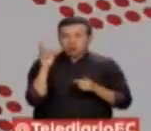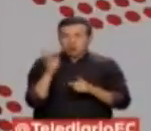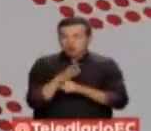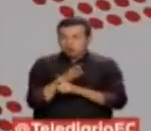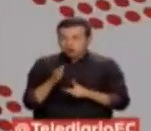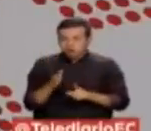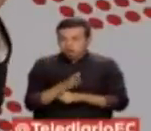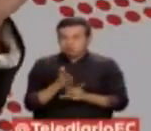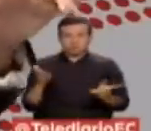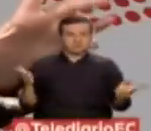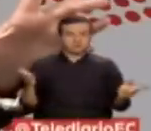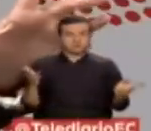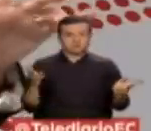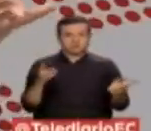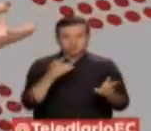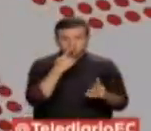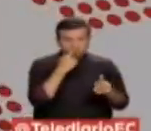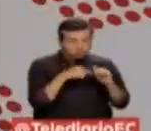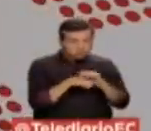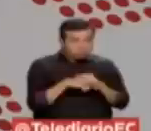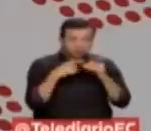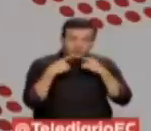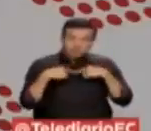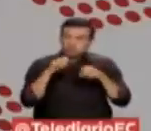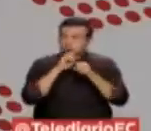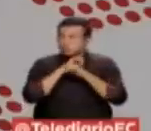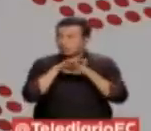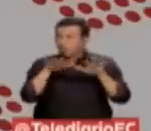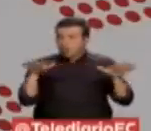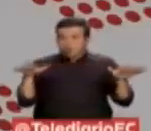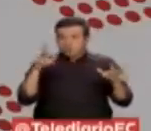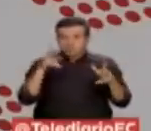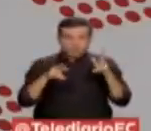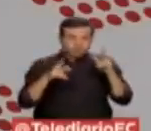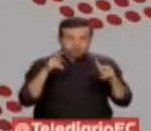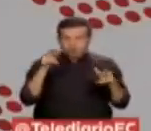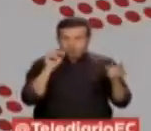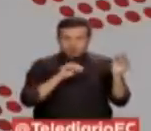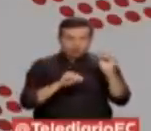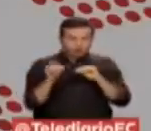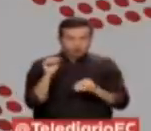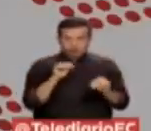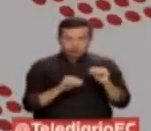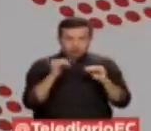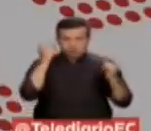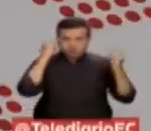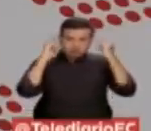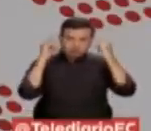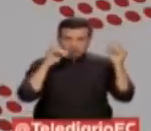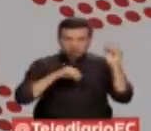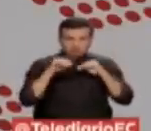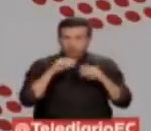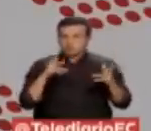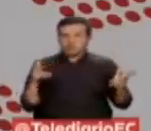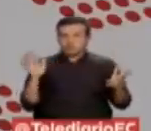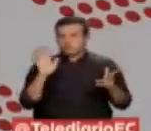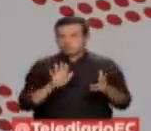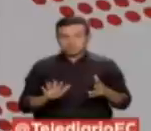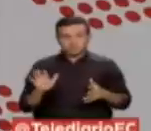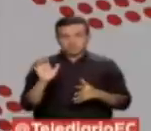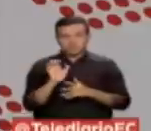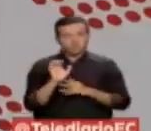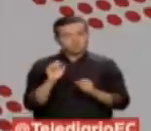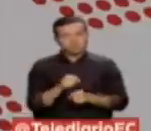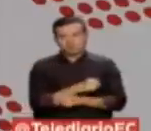solamente se trata de que espían se trata de que espían recortan pegan y crean otras realidades pero el país no se